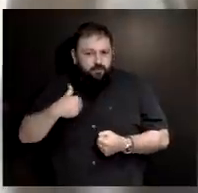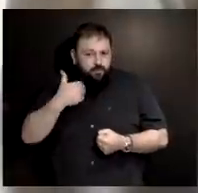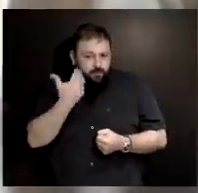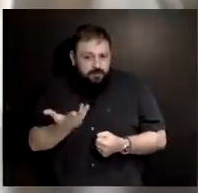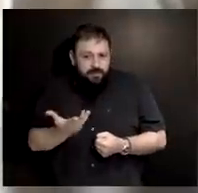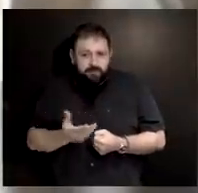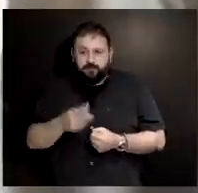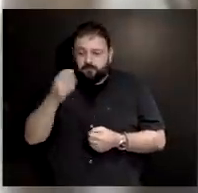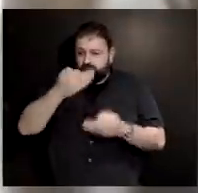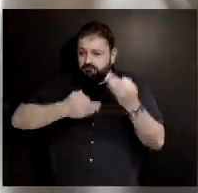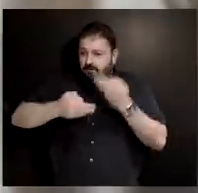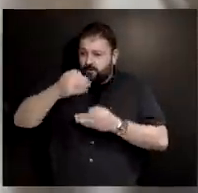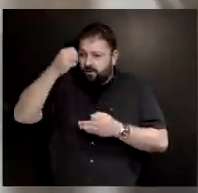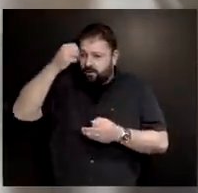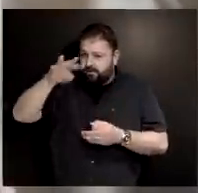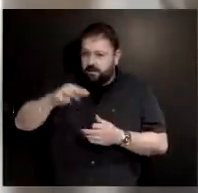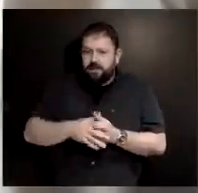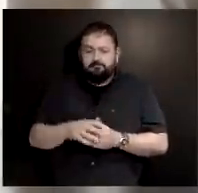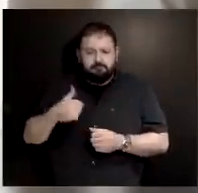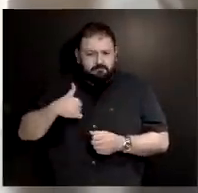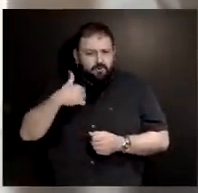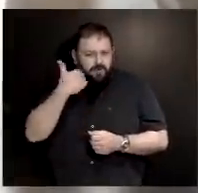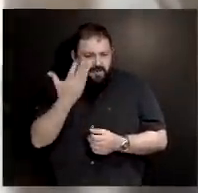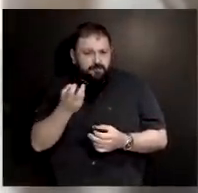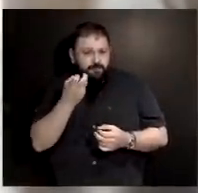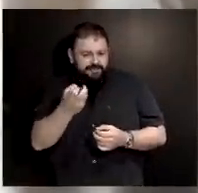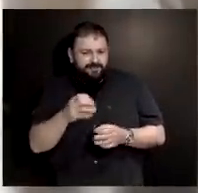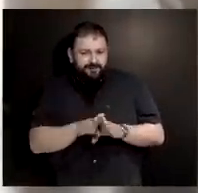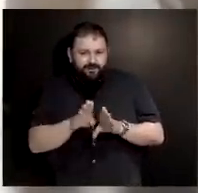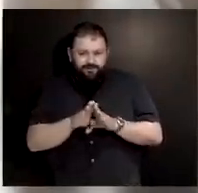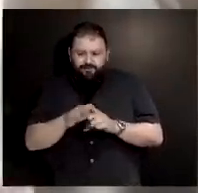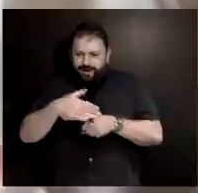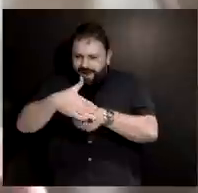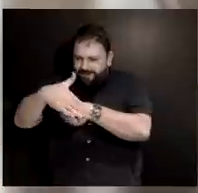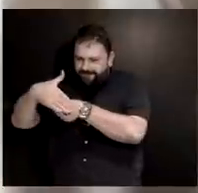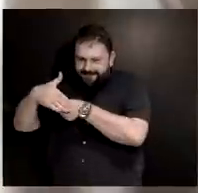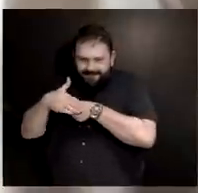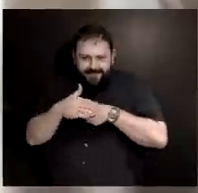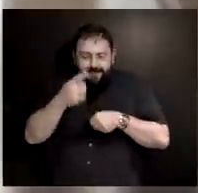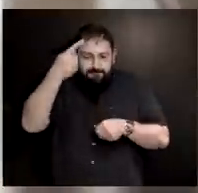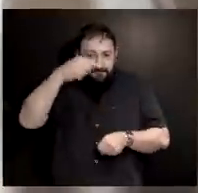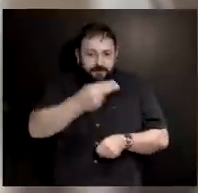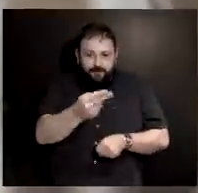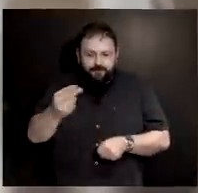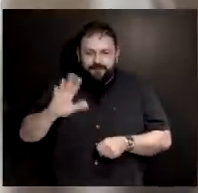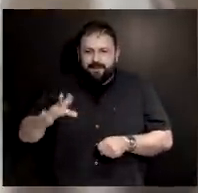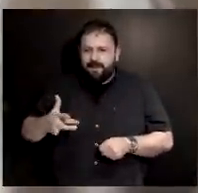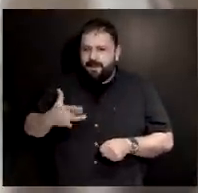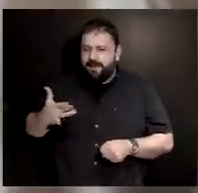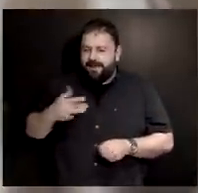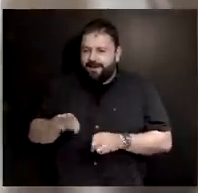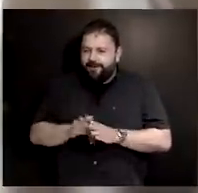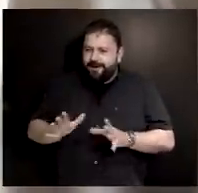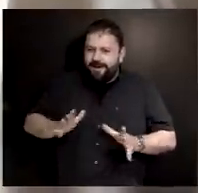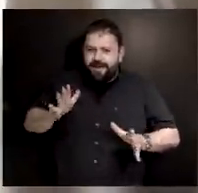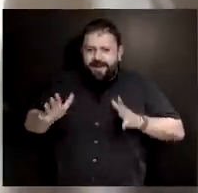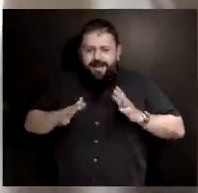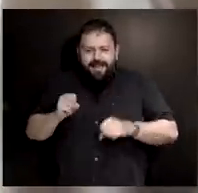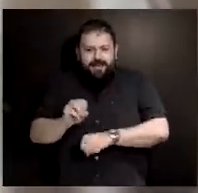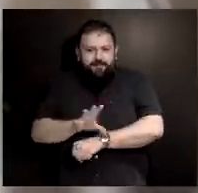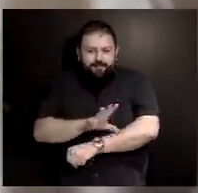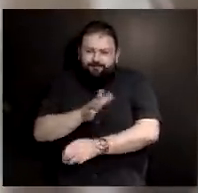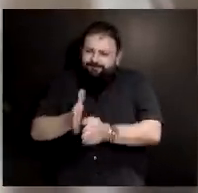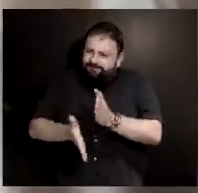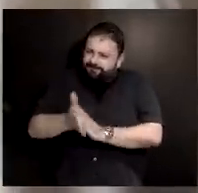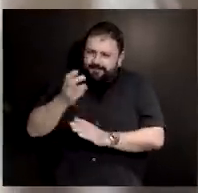ahora todos en Omnilife, y bueno, queríamos anunciarles esto para que se vayan emocionados a sus fiestas de Navidad, sus